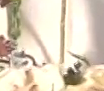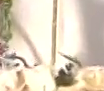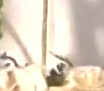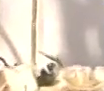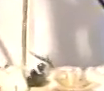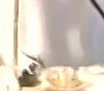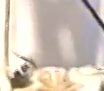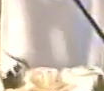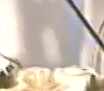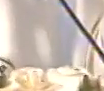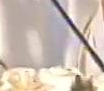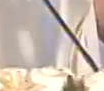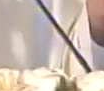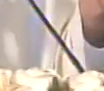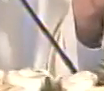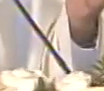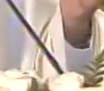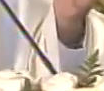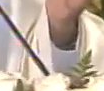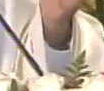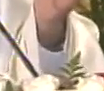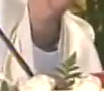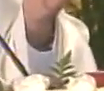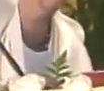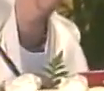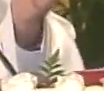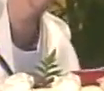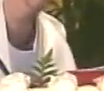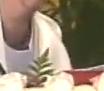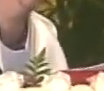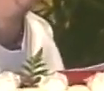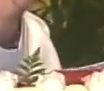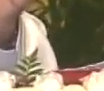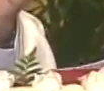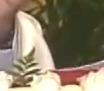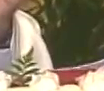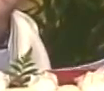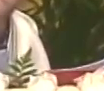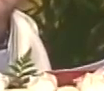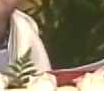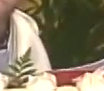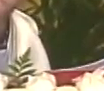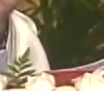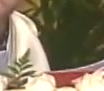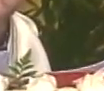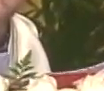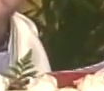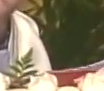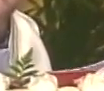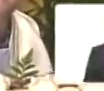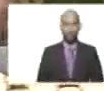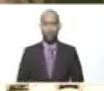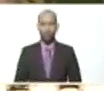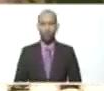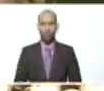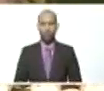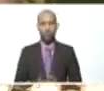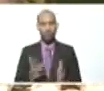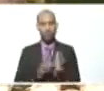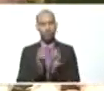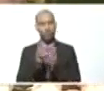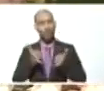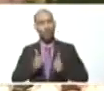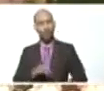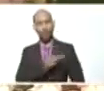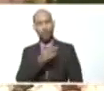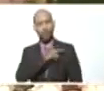Santo eres en verdad, Padre, y con razón te alaban todas tus criaturas, ya que por Jesucristo, tu Hijo,